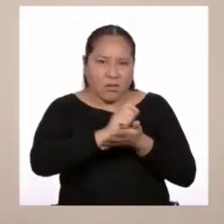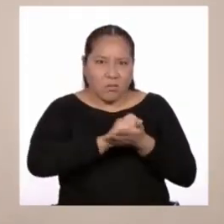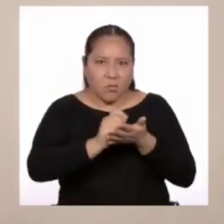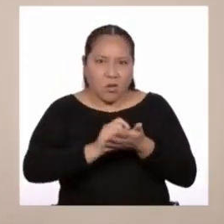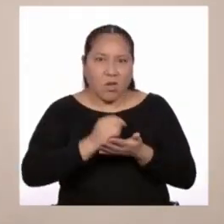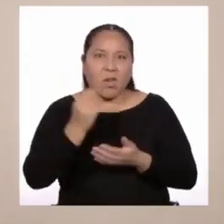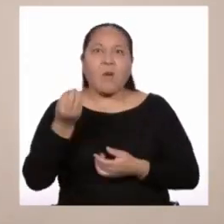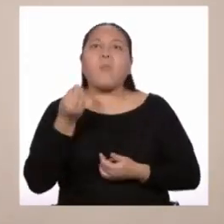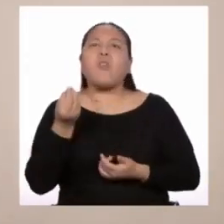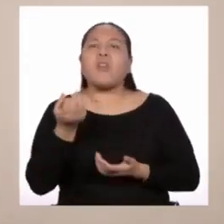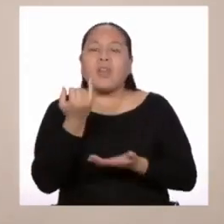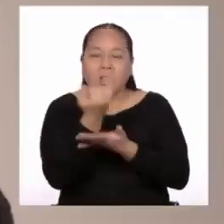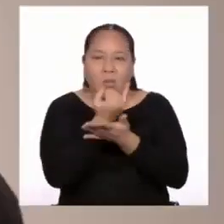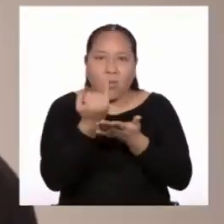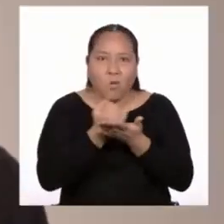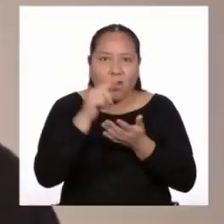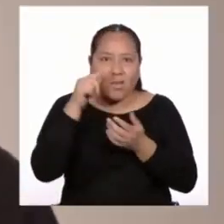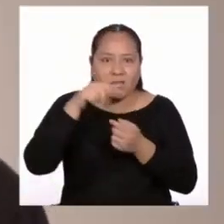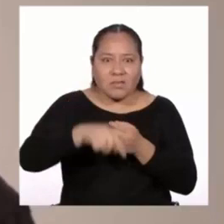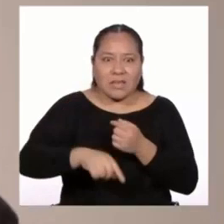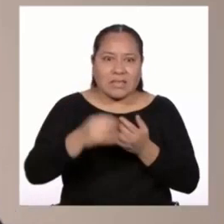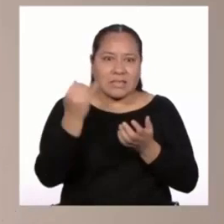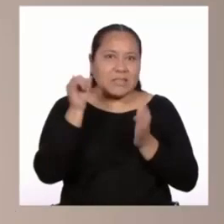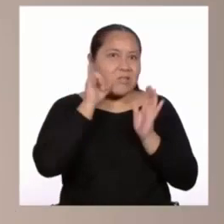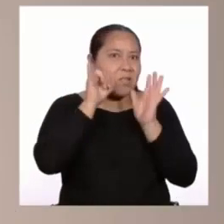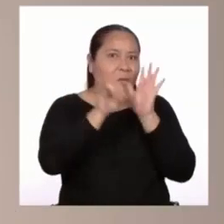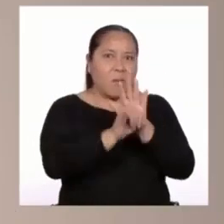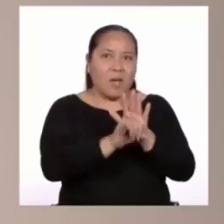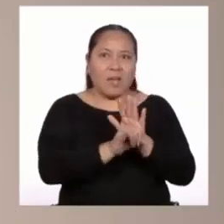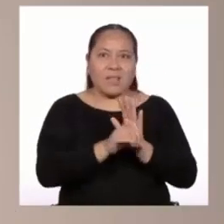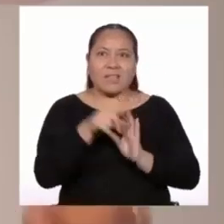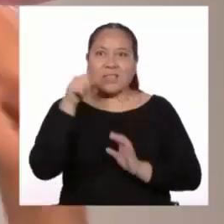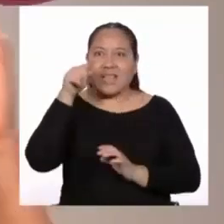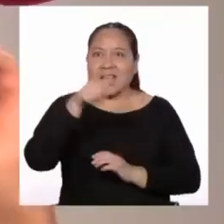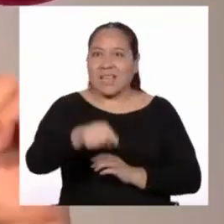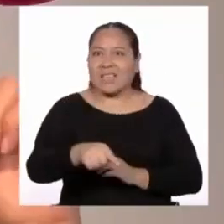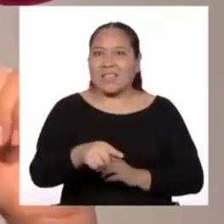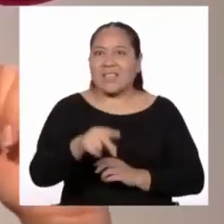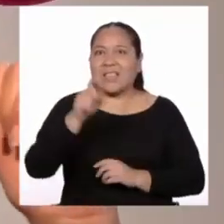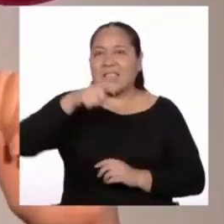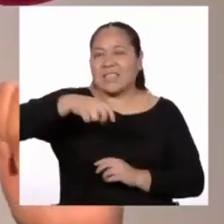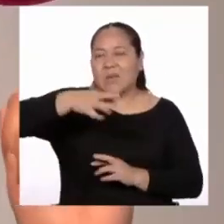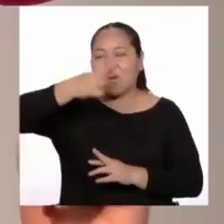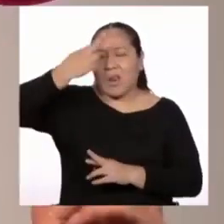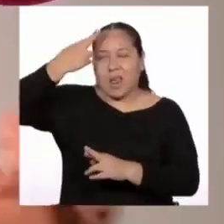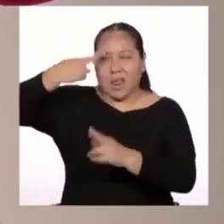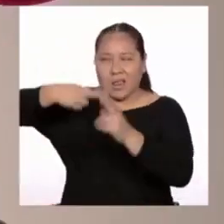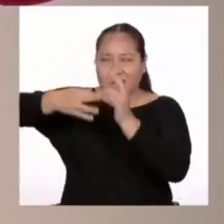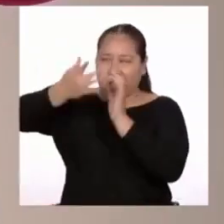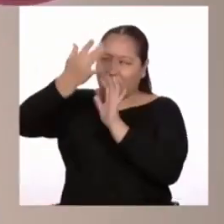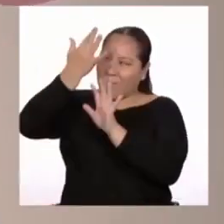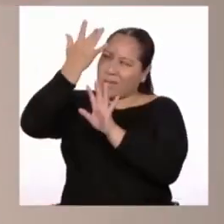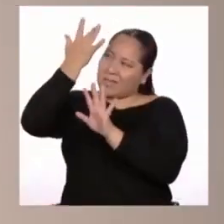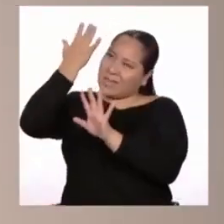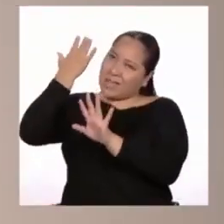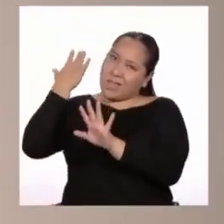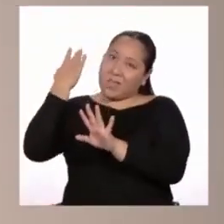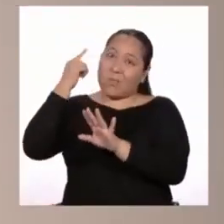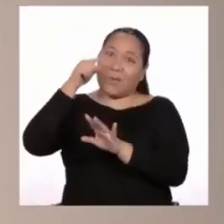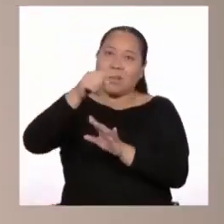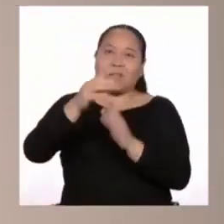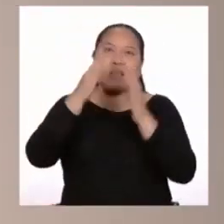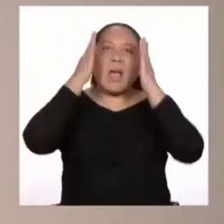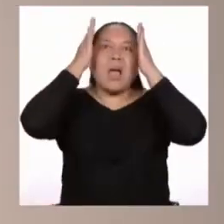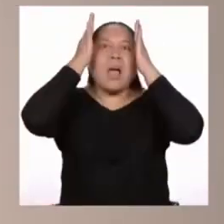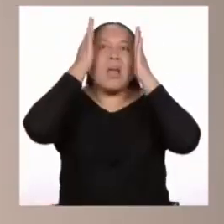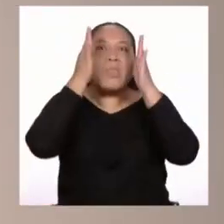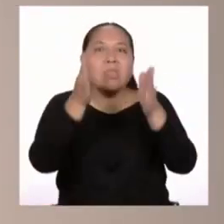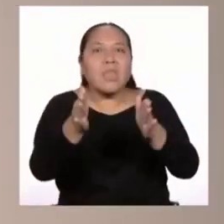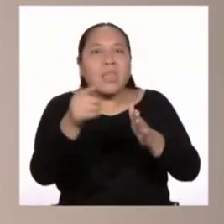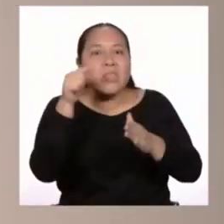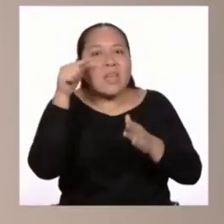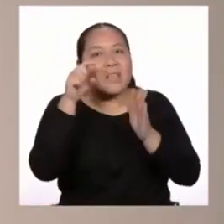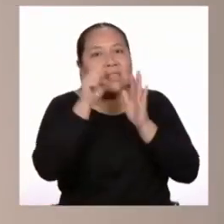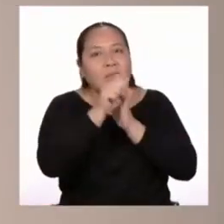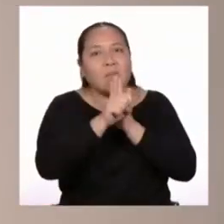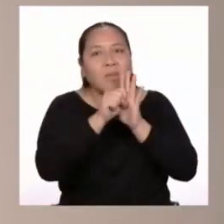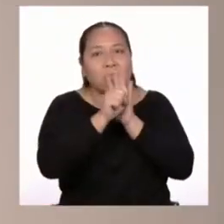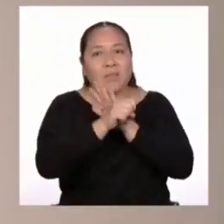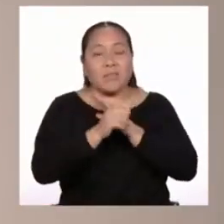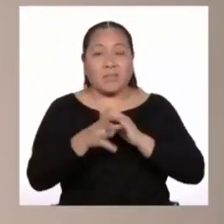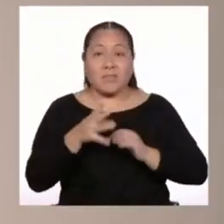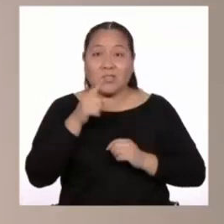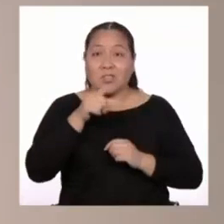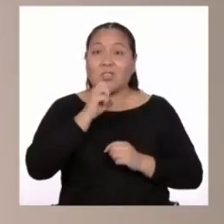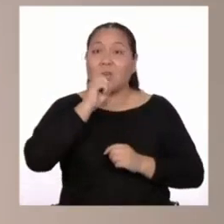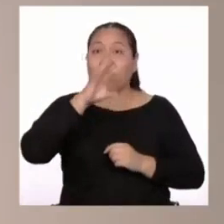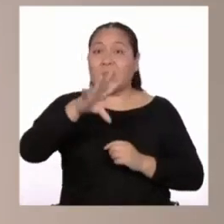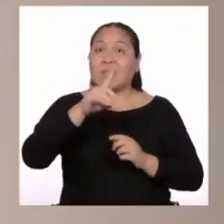estas increíbles imágenes? Pues para eso debemos regresar al pasado. Y para que prestes mucha atención al video, les voy a proponer